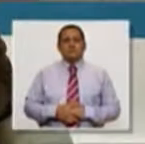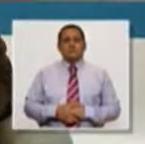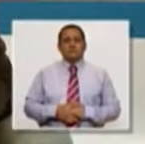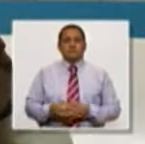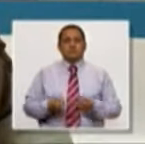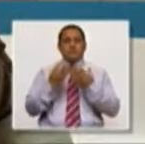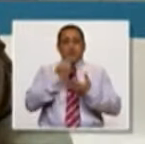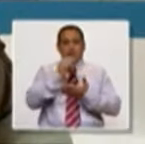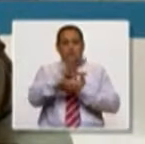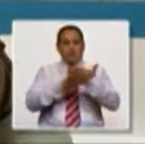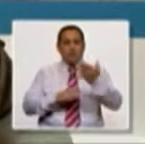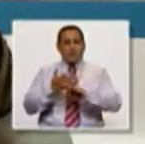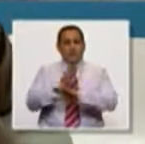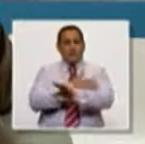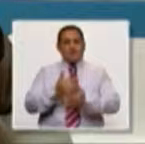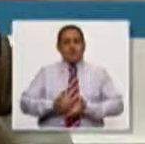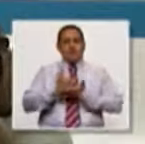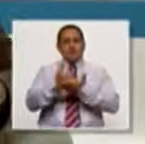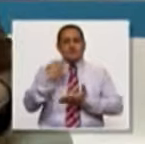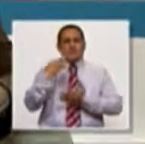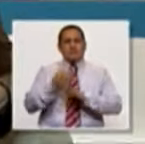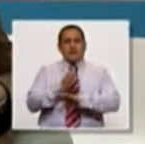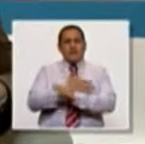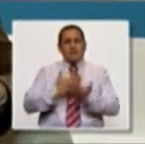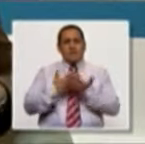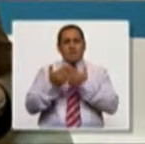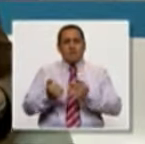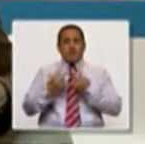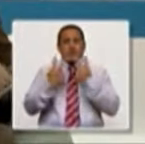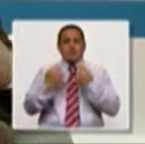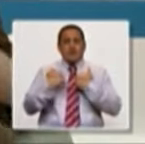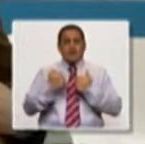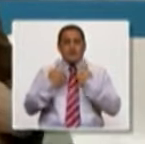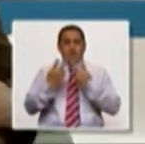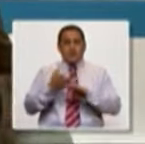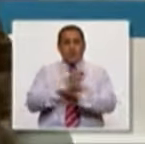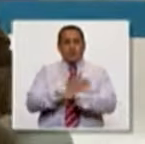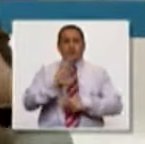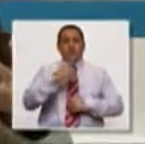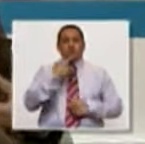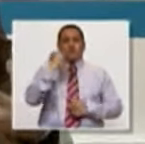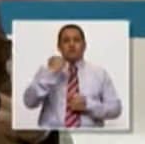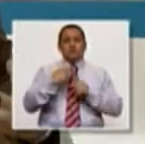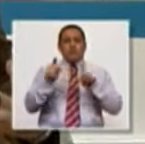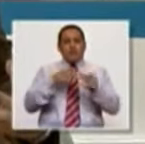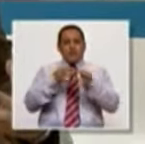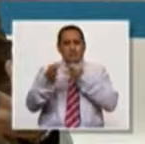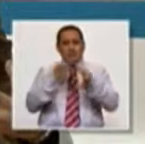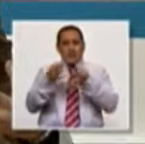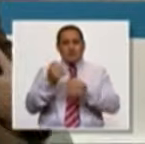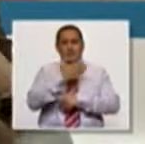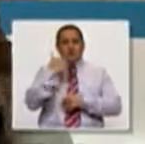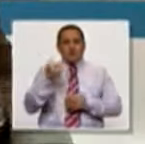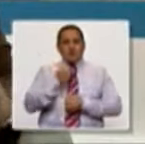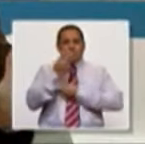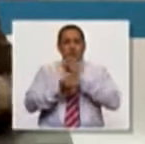Ese era el informe que nos ayuda a poner siempre en contexto los temas que vemos en Tus Derechos, pero para ampliar mejor